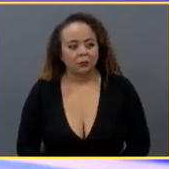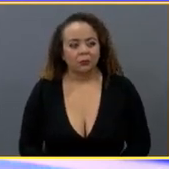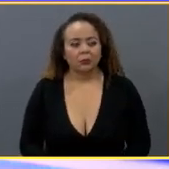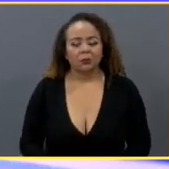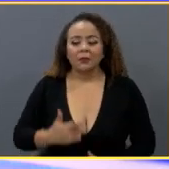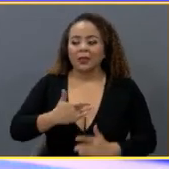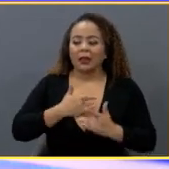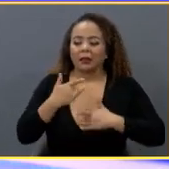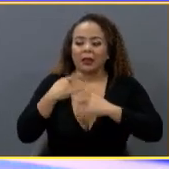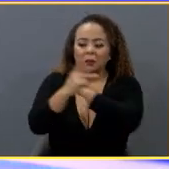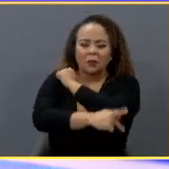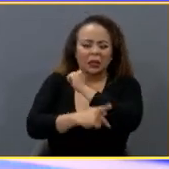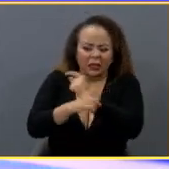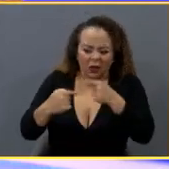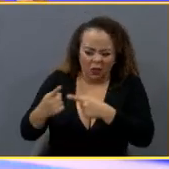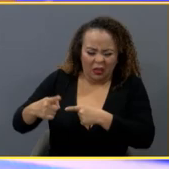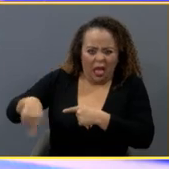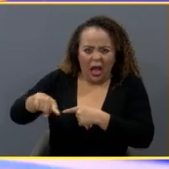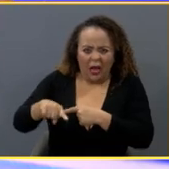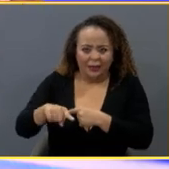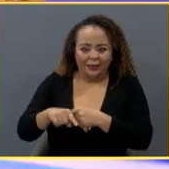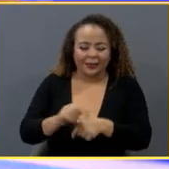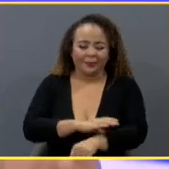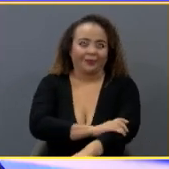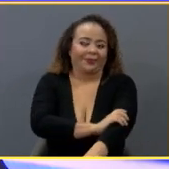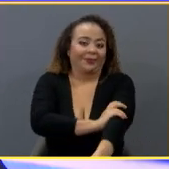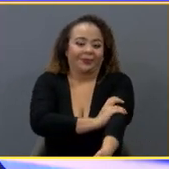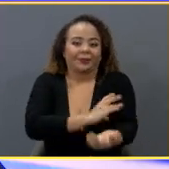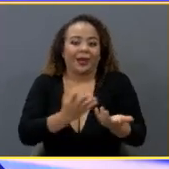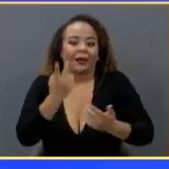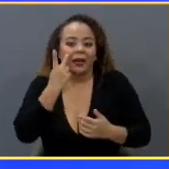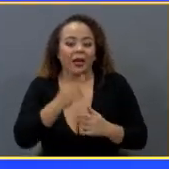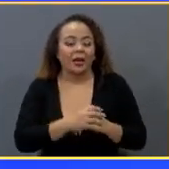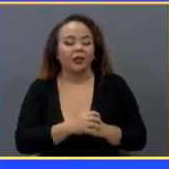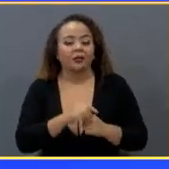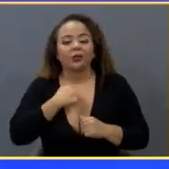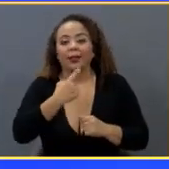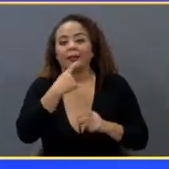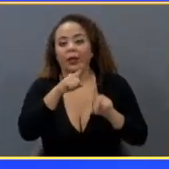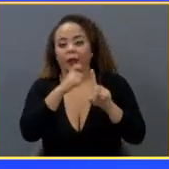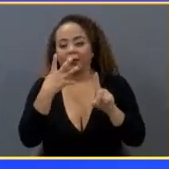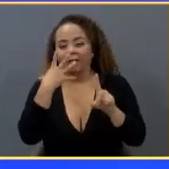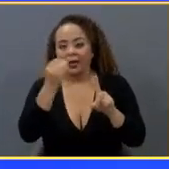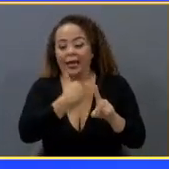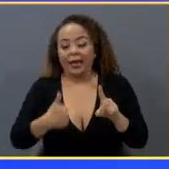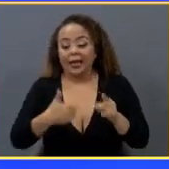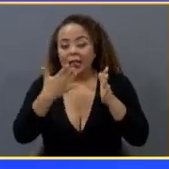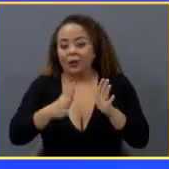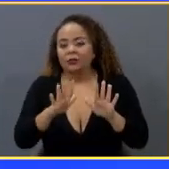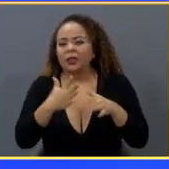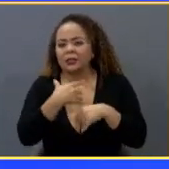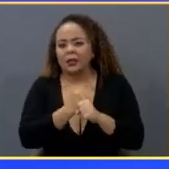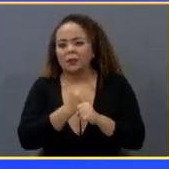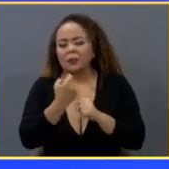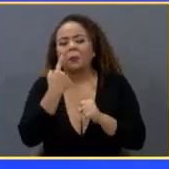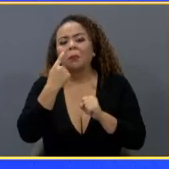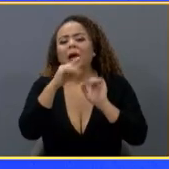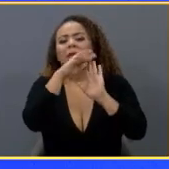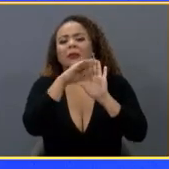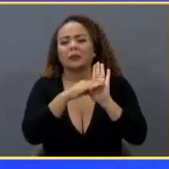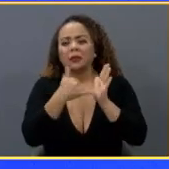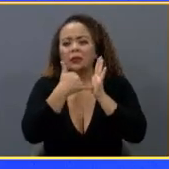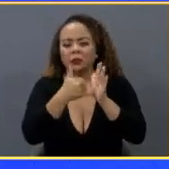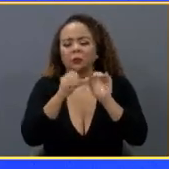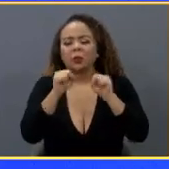es que el país está en contra de ellos. Ellos, o sea, no veo el sentido. Y yo les digo, desde afuera, los heredianos lo que tienen que hacer es, vean la tabla de títulos, señores, podemos ser